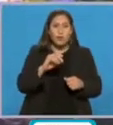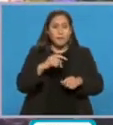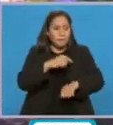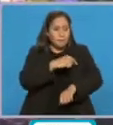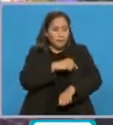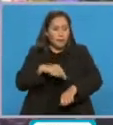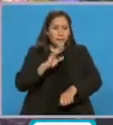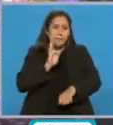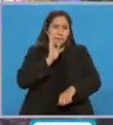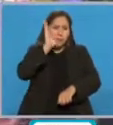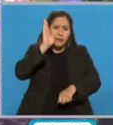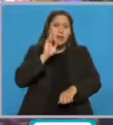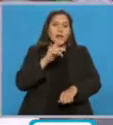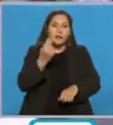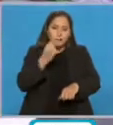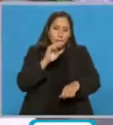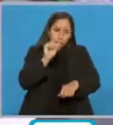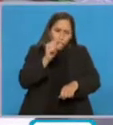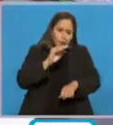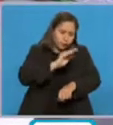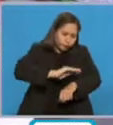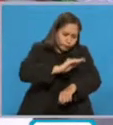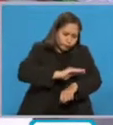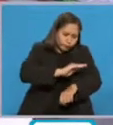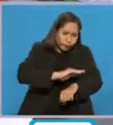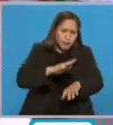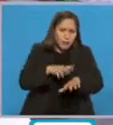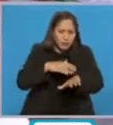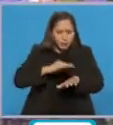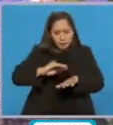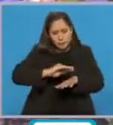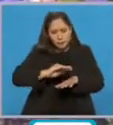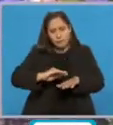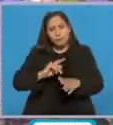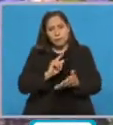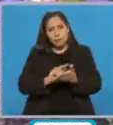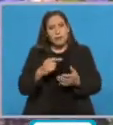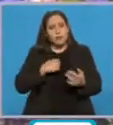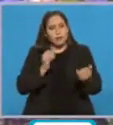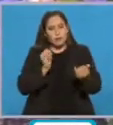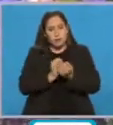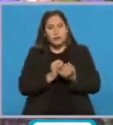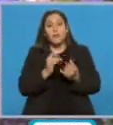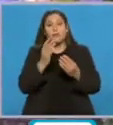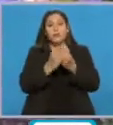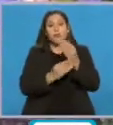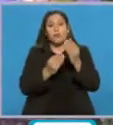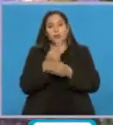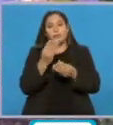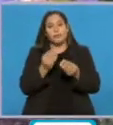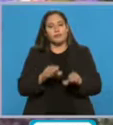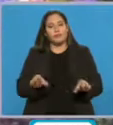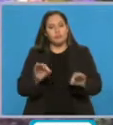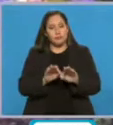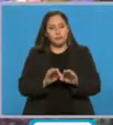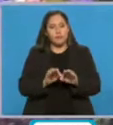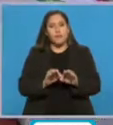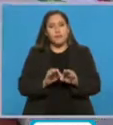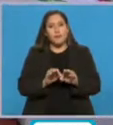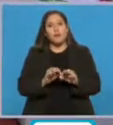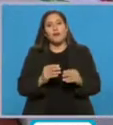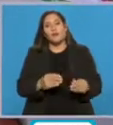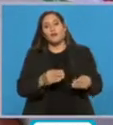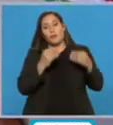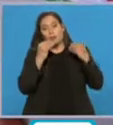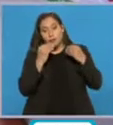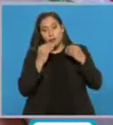con eso podemos medio lavarlos, medio bañarlos, limpiar las patitas e incluso nosotros también. Claro. Guantes, muy importante, alguna